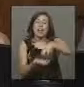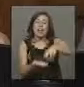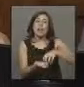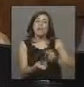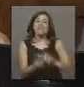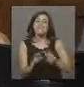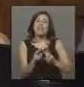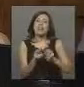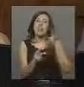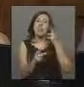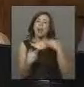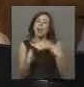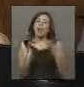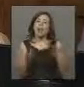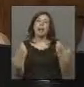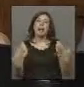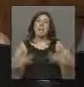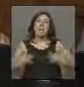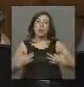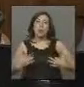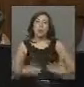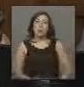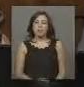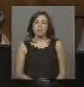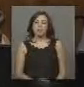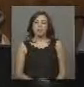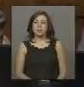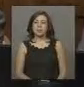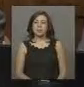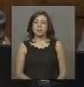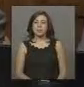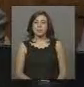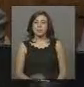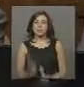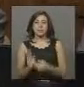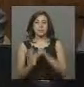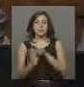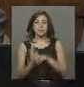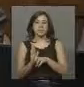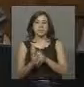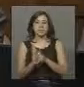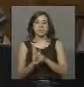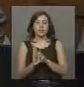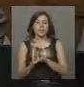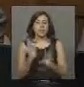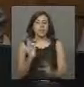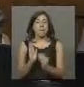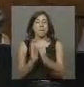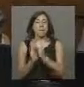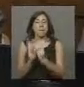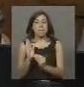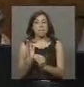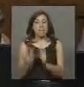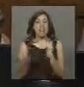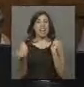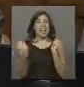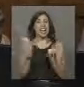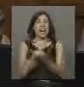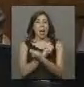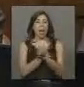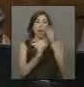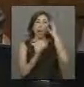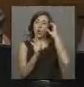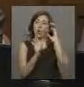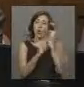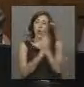implementarán para dar más seguridad a los vecinos. Como se puede apreciar, este proyecto de ley contempla un cambio cultural